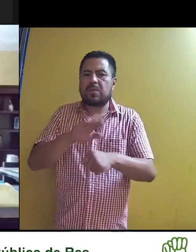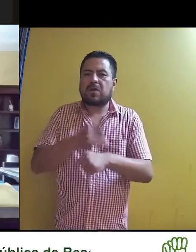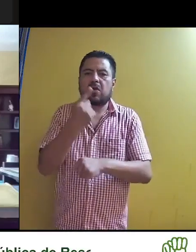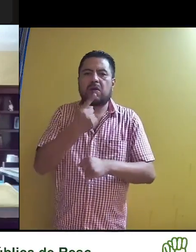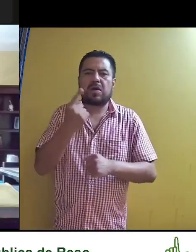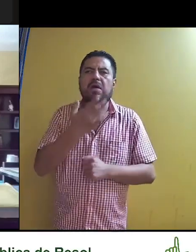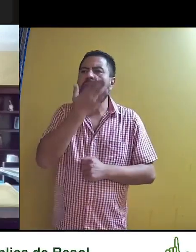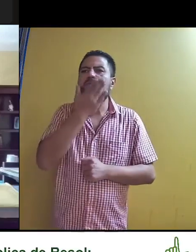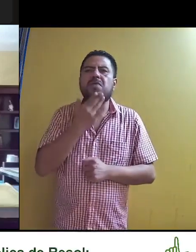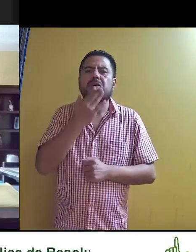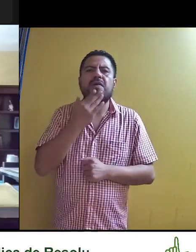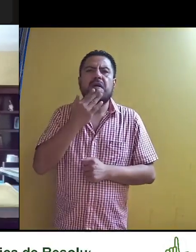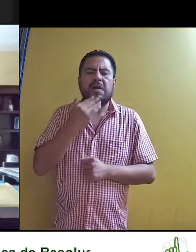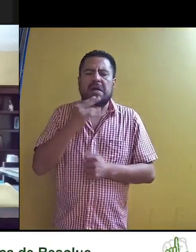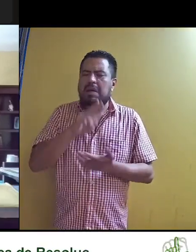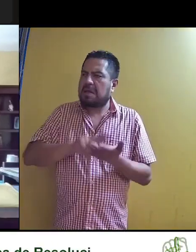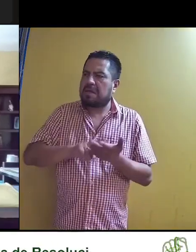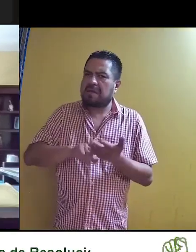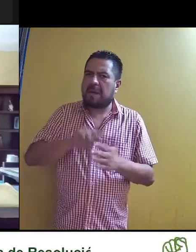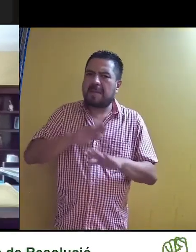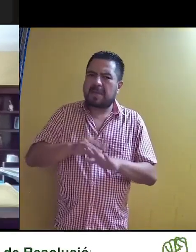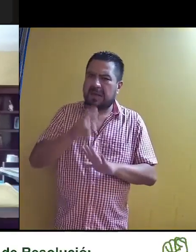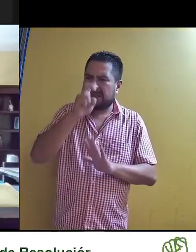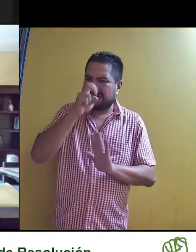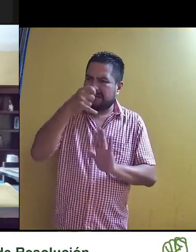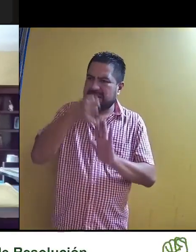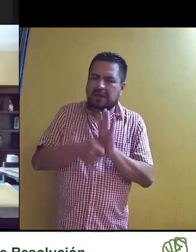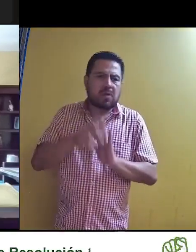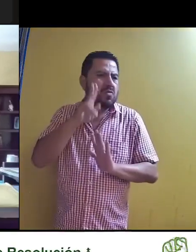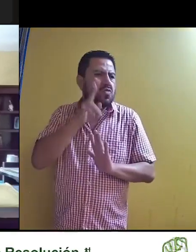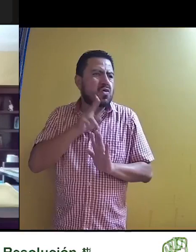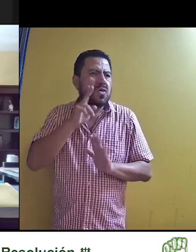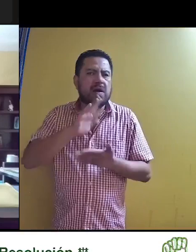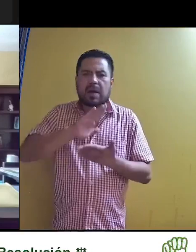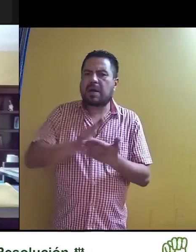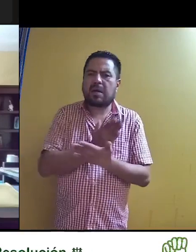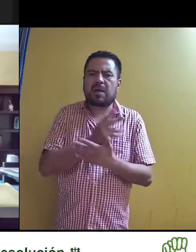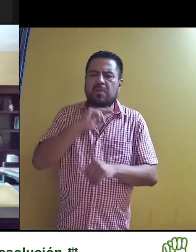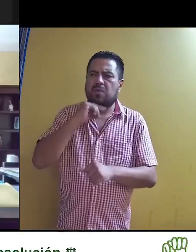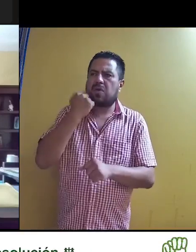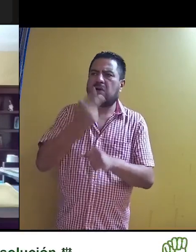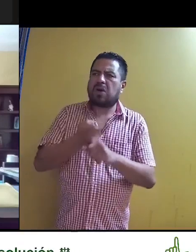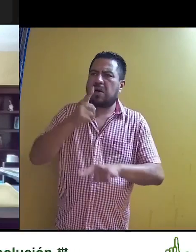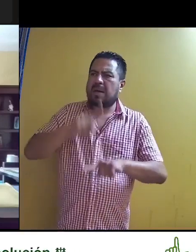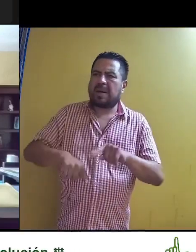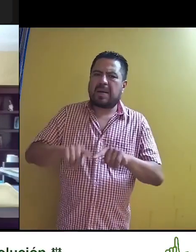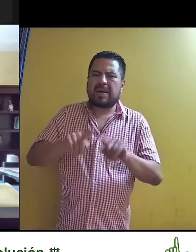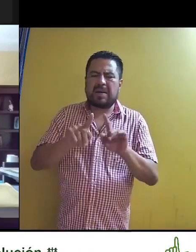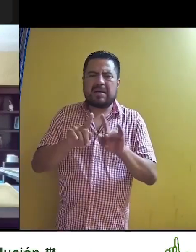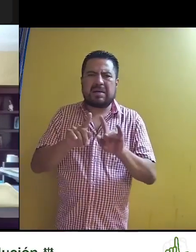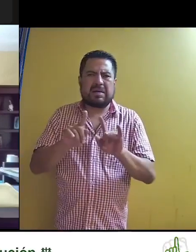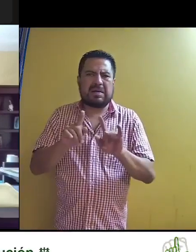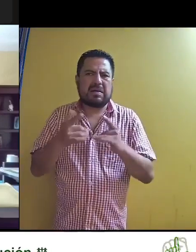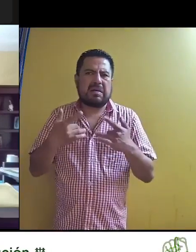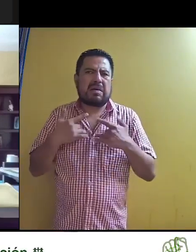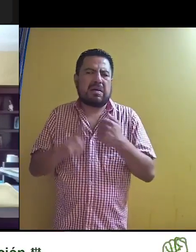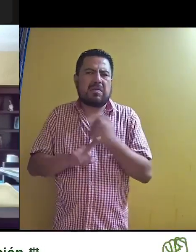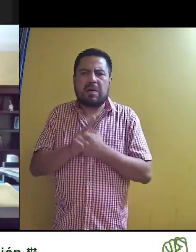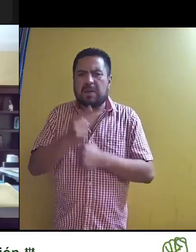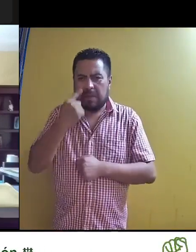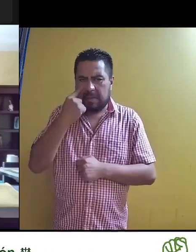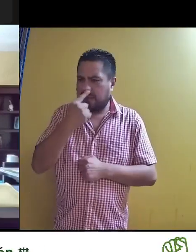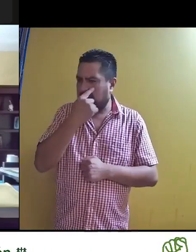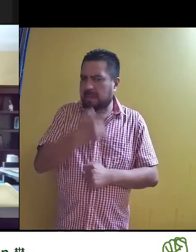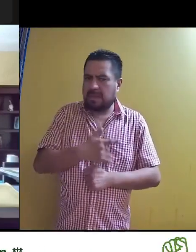porque no hubo una valoración exhaustiva de las pruebas y además hubo una vulneración al principio de presunción de inocencia. Considero que si